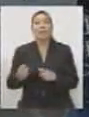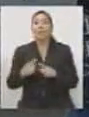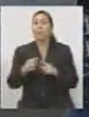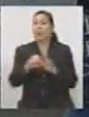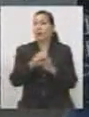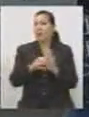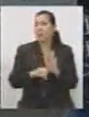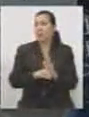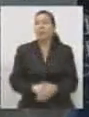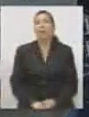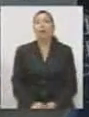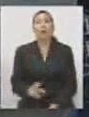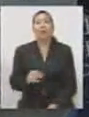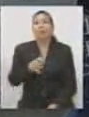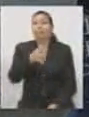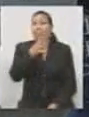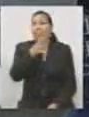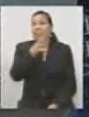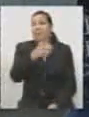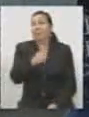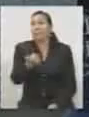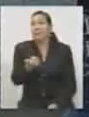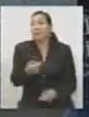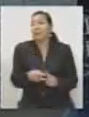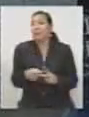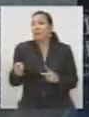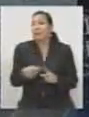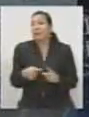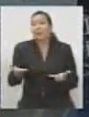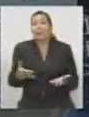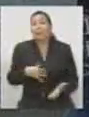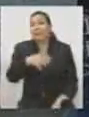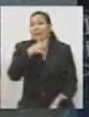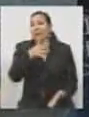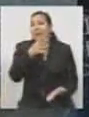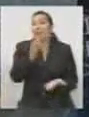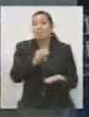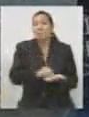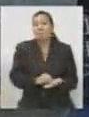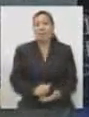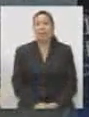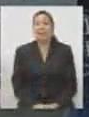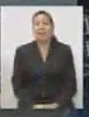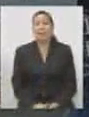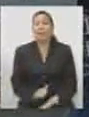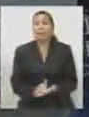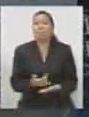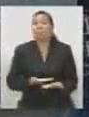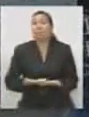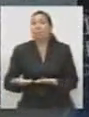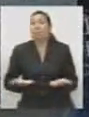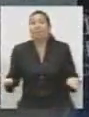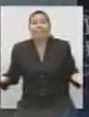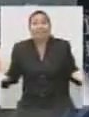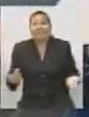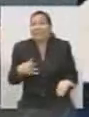Tribunal Constitucional, y no sabemos qué otras sentencias estén saliendo, no sabemos qué cosas más hay, qué más agua está pasando por